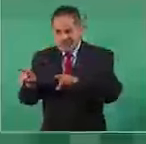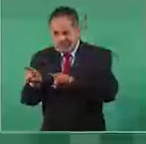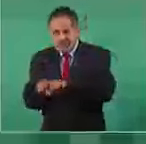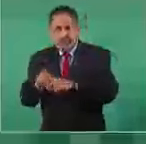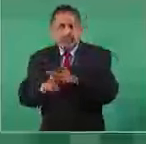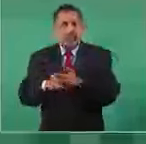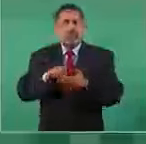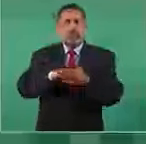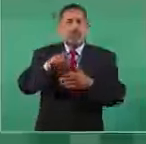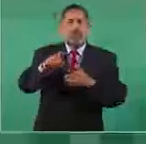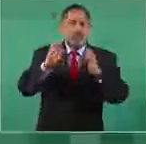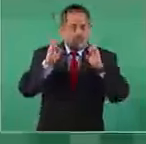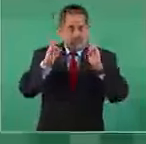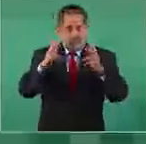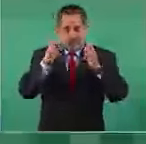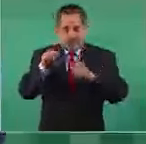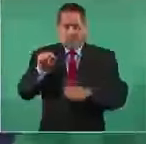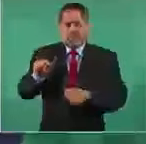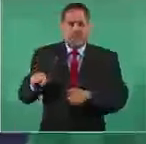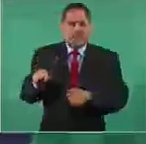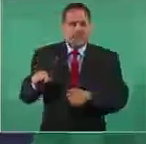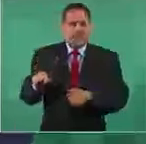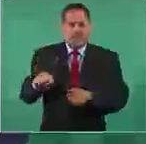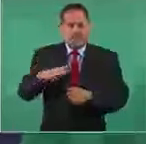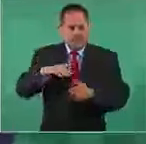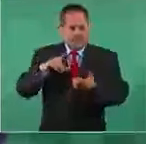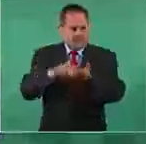En Chiapas estamos